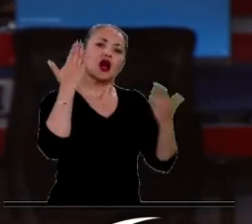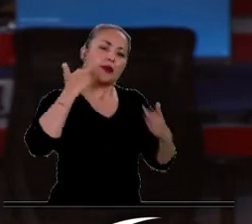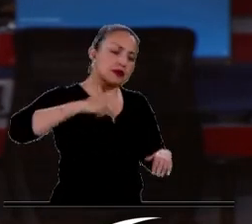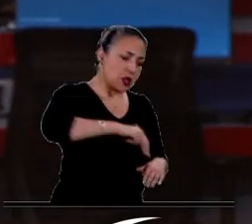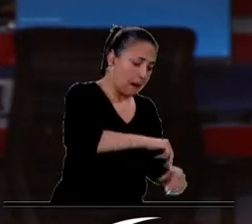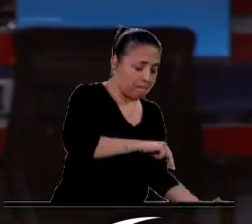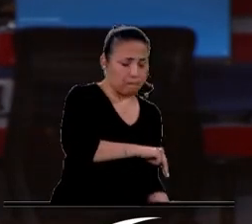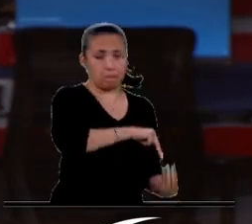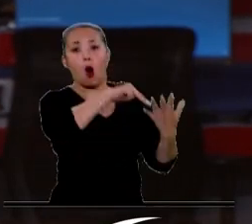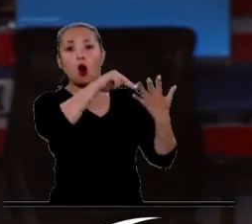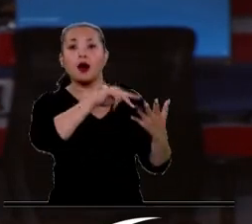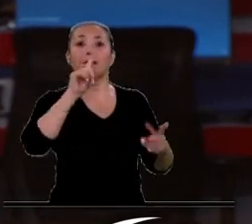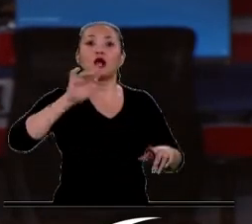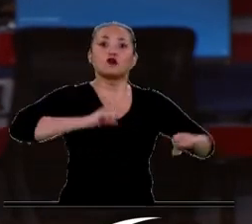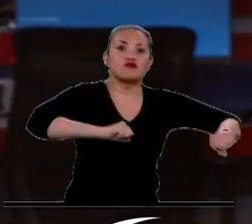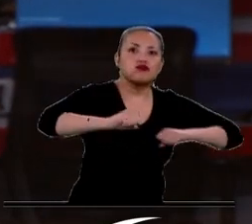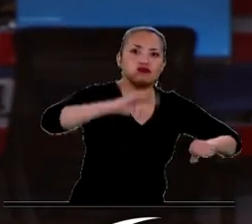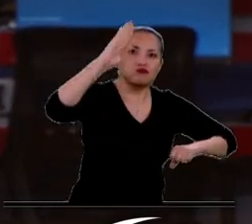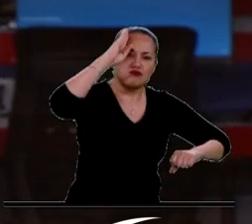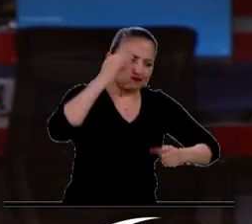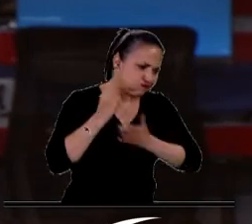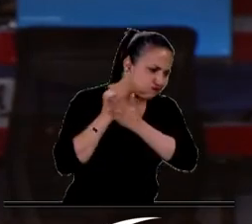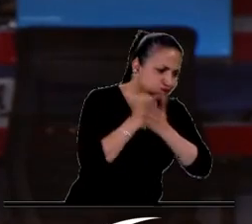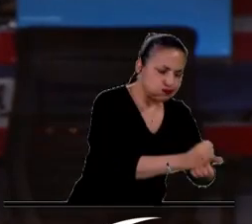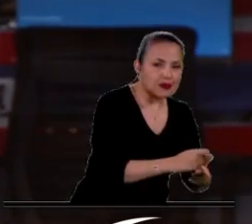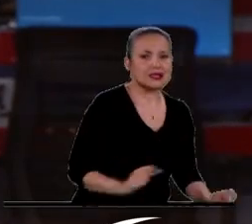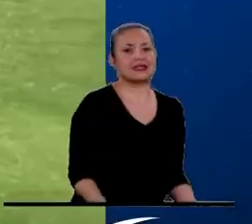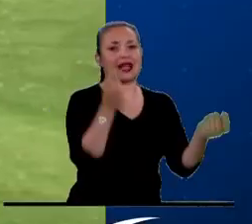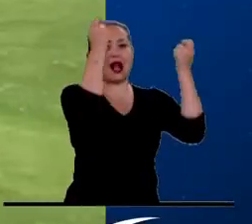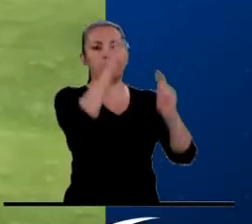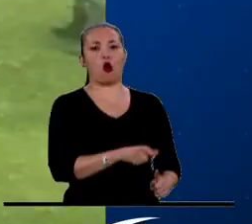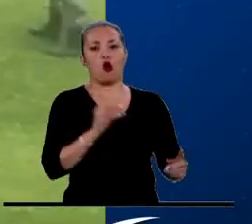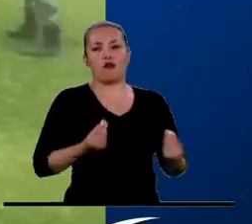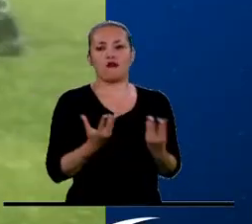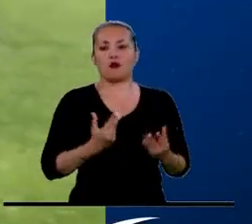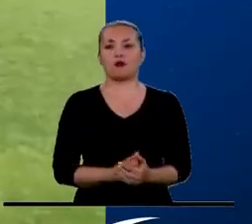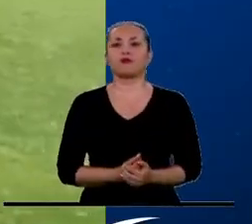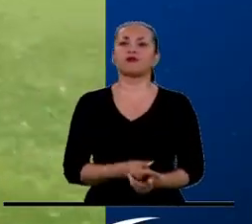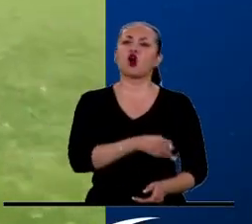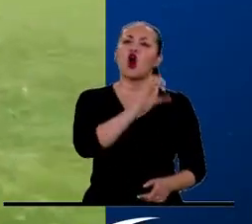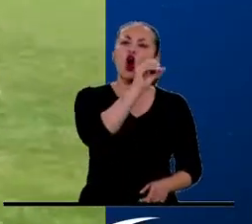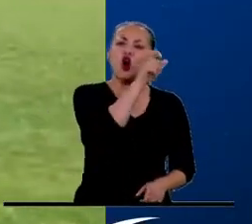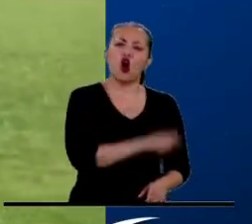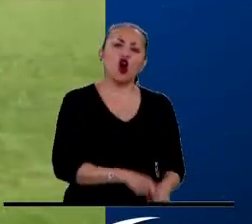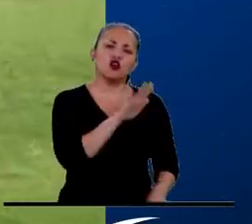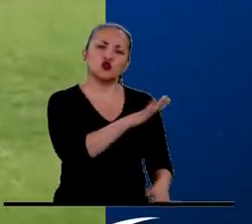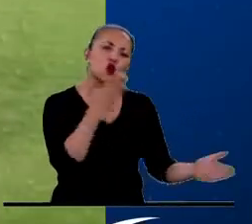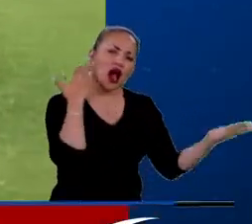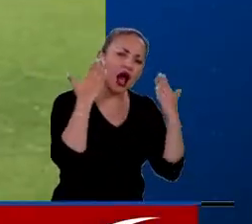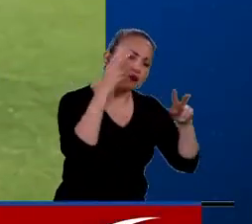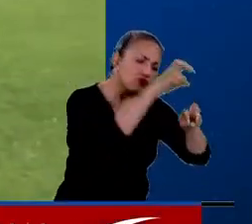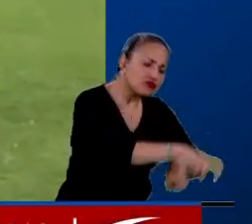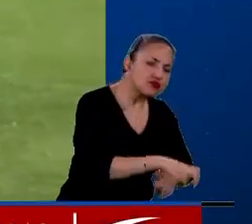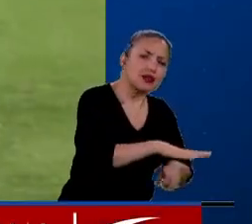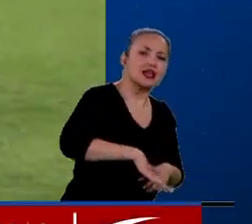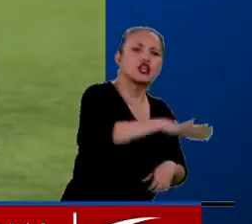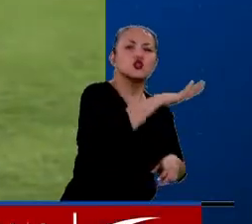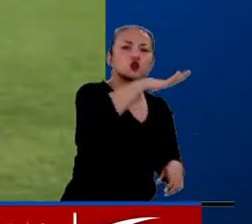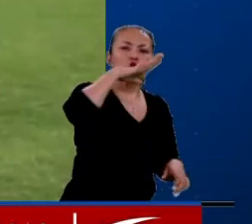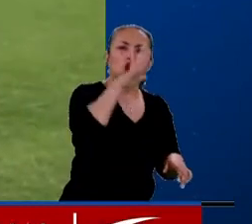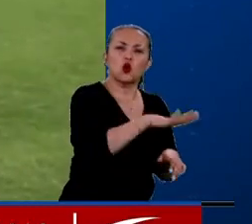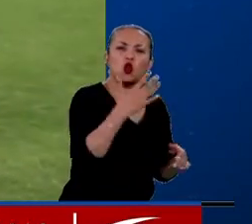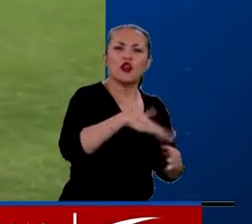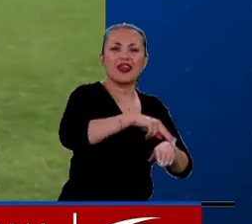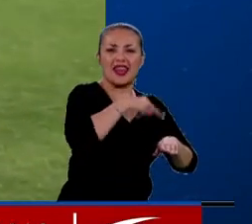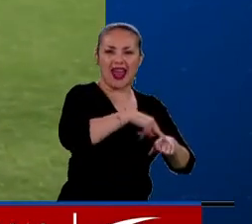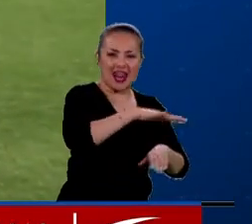fuerzas militares le salvó la vida. Aquí está la historia. Cuando realizaba labores de campo en zona rural de la Llanada, Nariño, don José